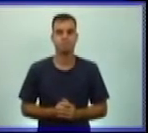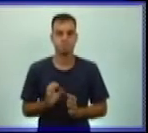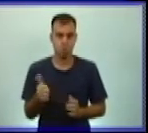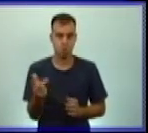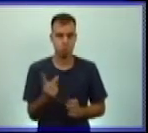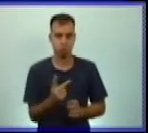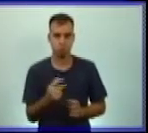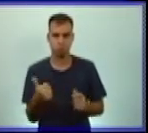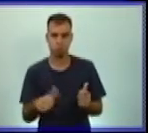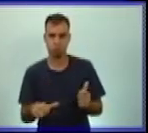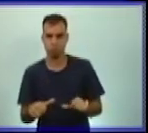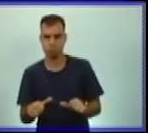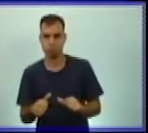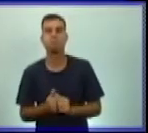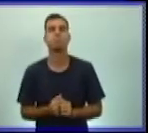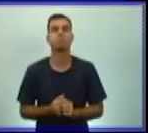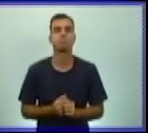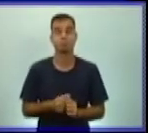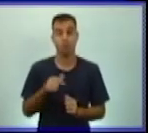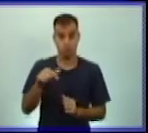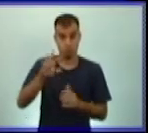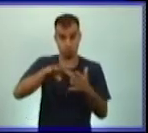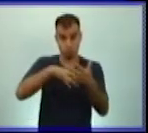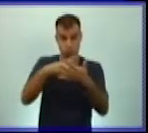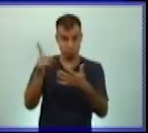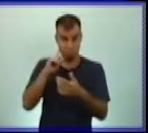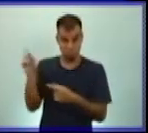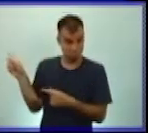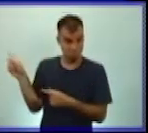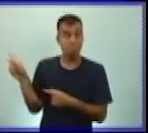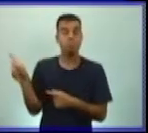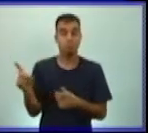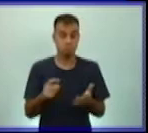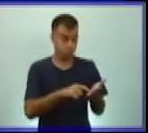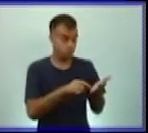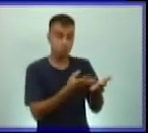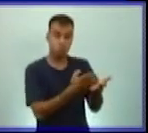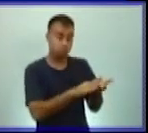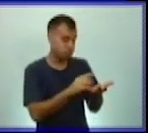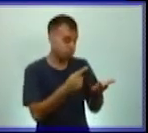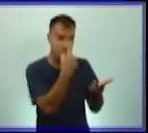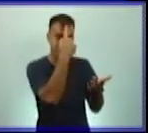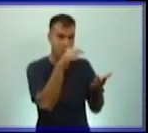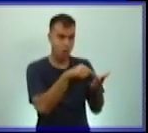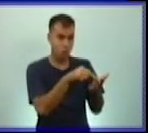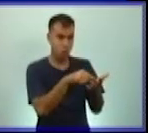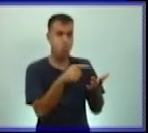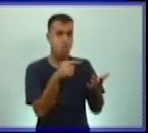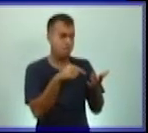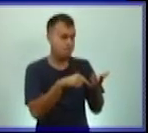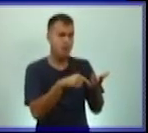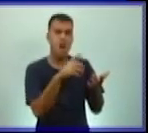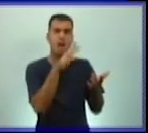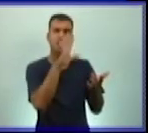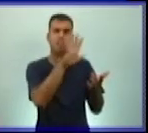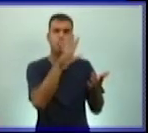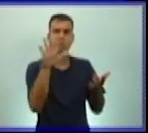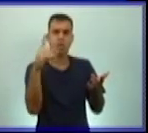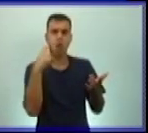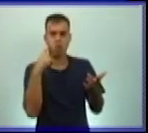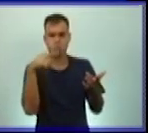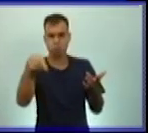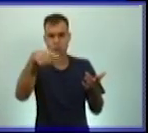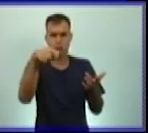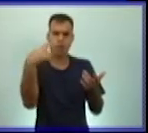metales. Este esquema general aparece en el primer recuadro de la página 55. Ustedes después lo pueden copiar con más calma.